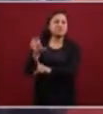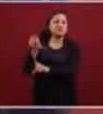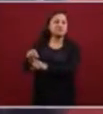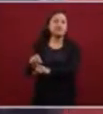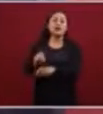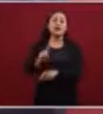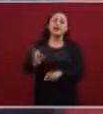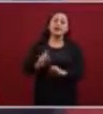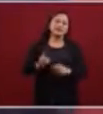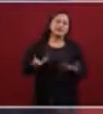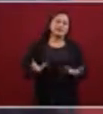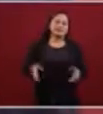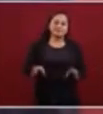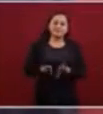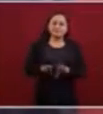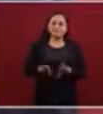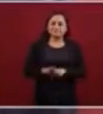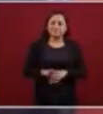porque últimamente